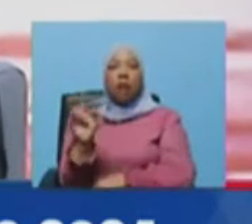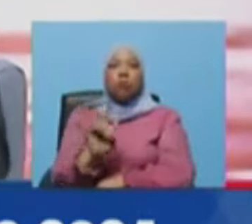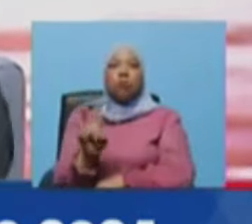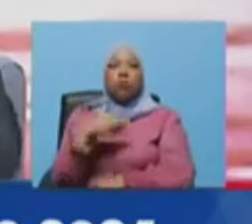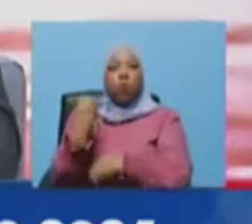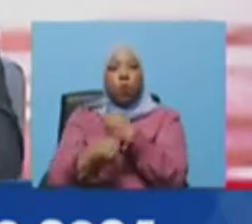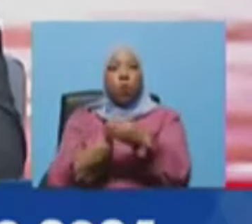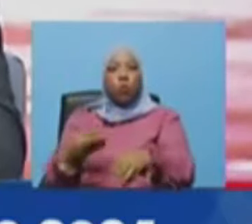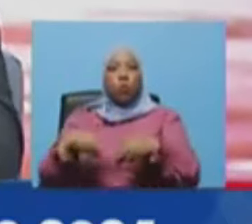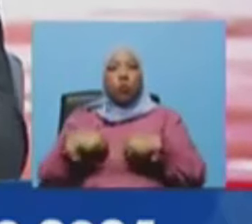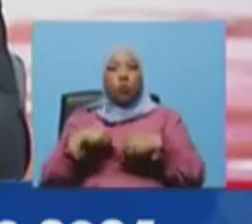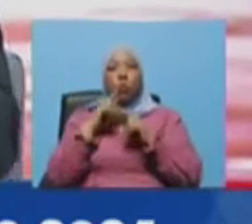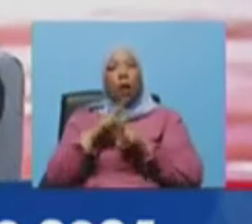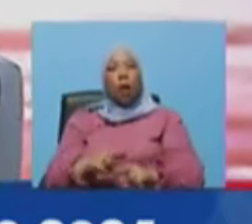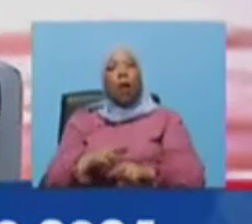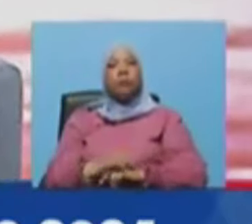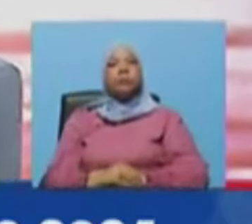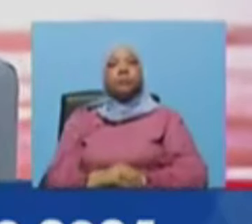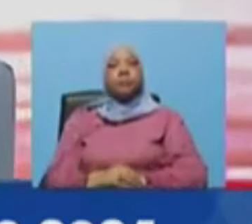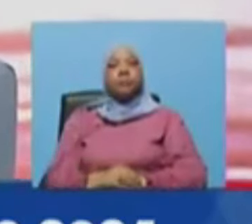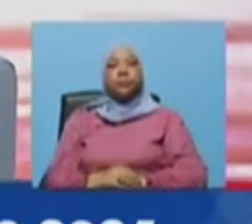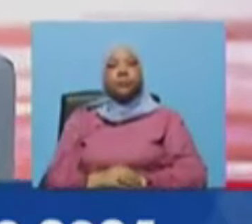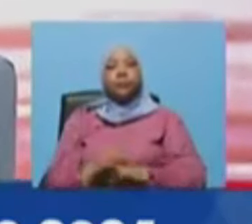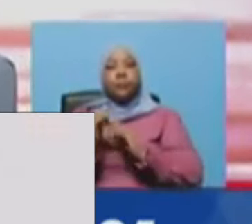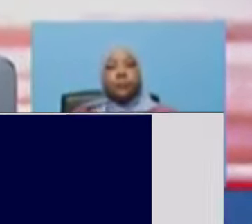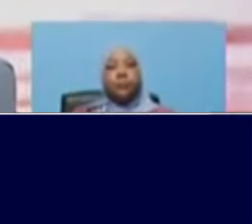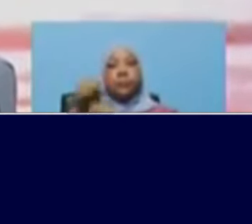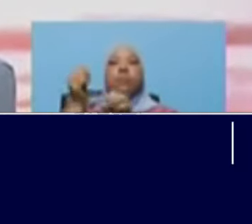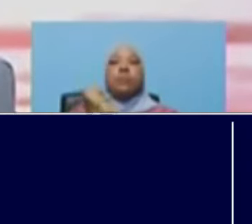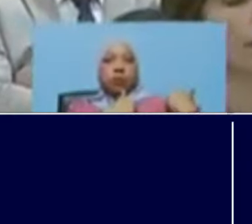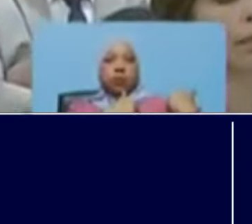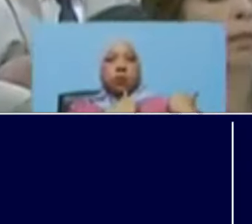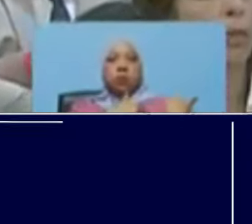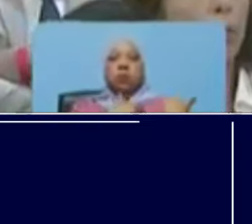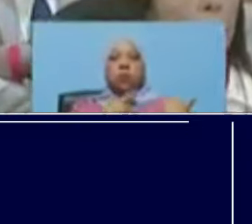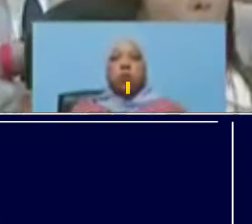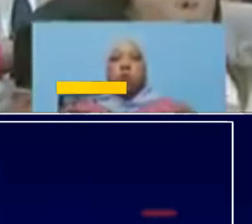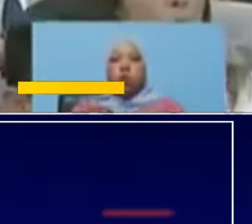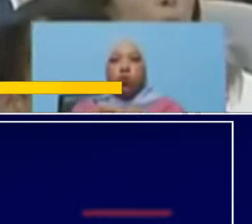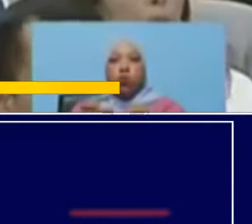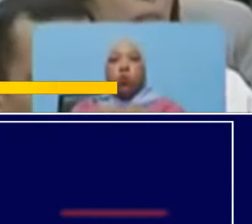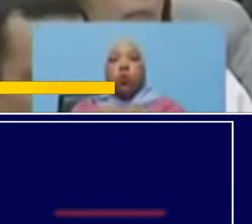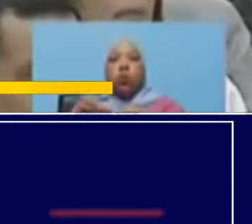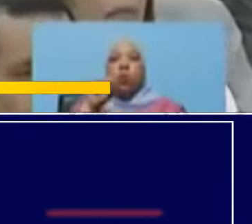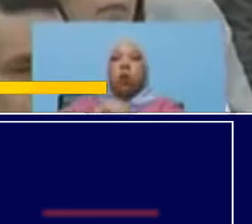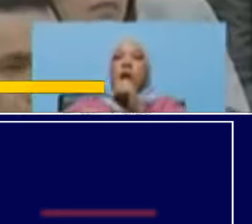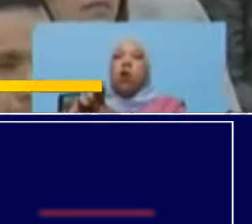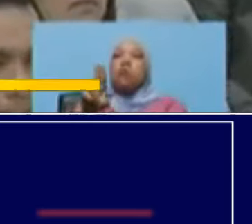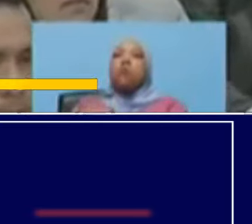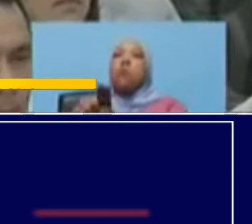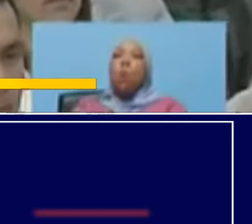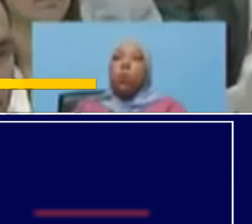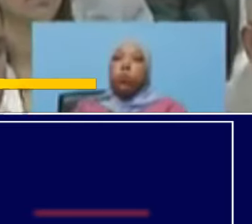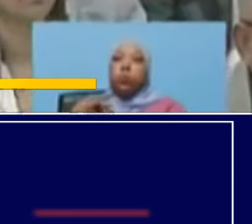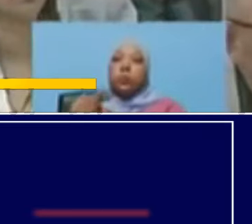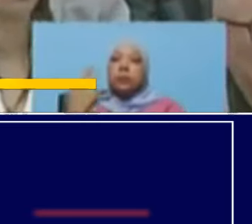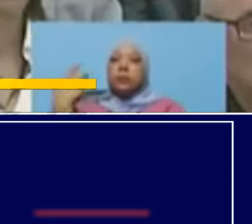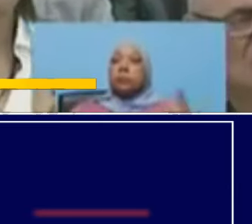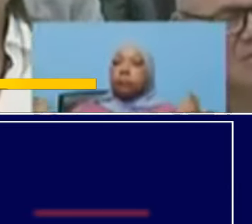usted lo ha subrayado. Destaca el embajador de Turquía que Venezuela, por el potencial que tiene, se ha convertido en uno de los socios